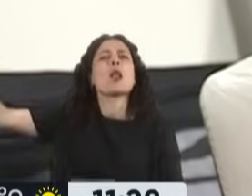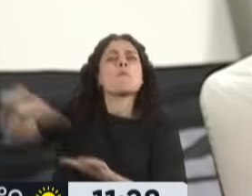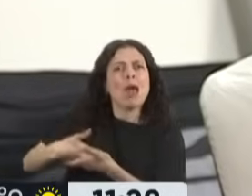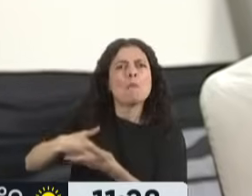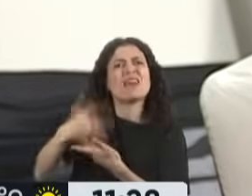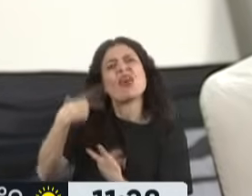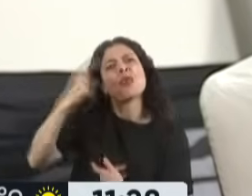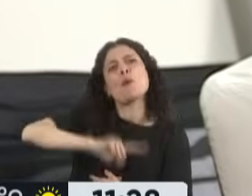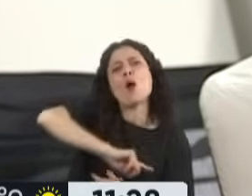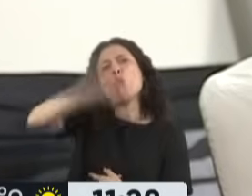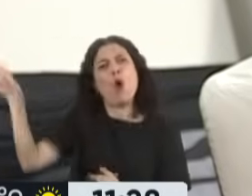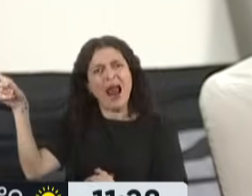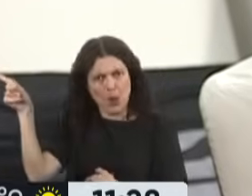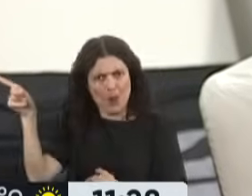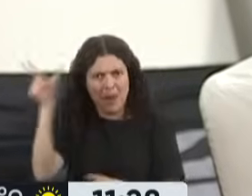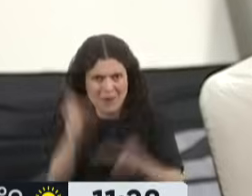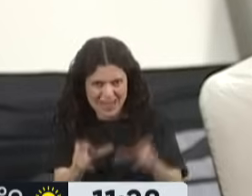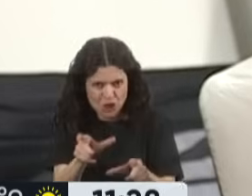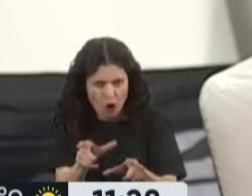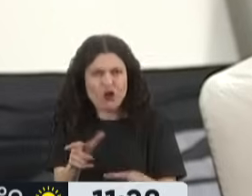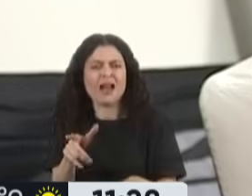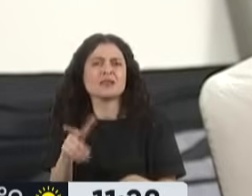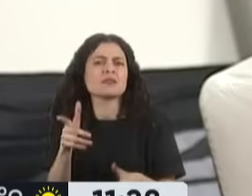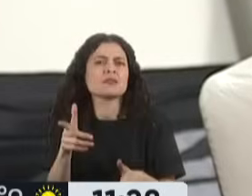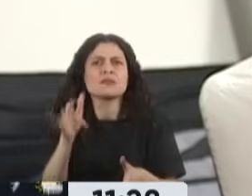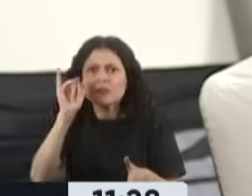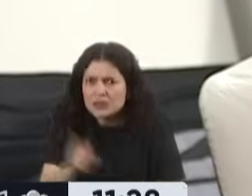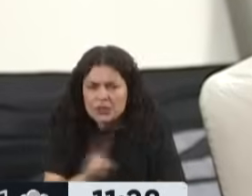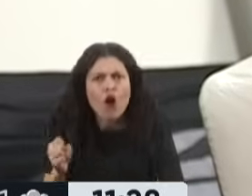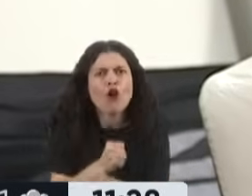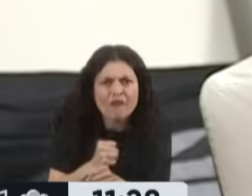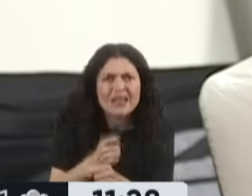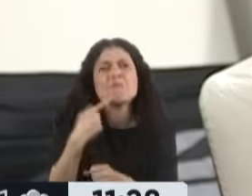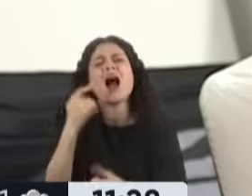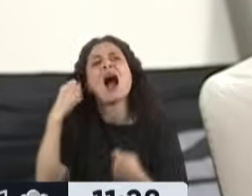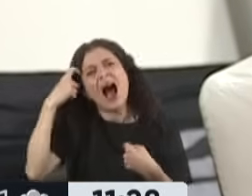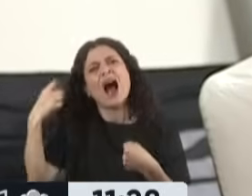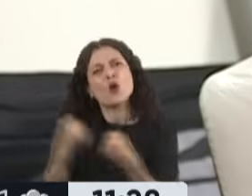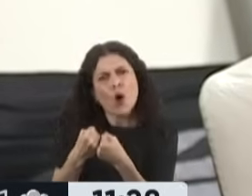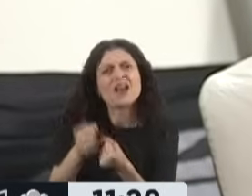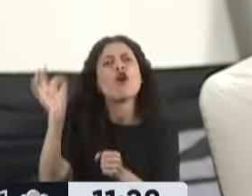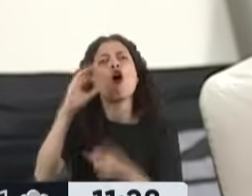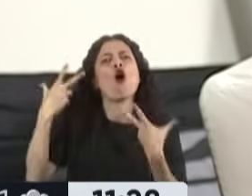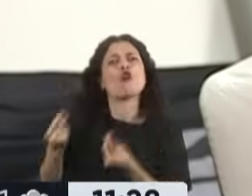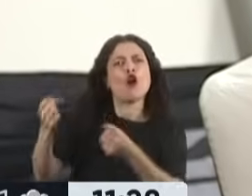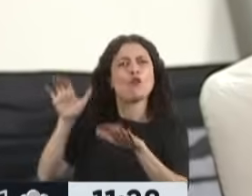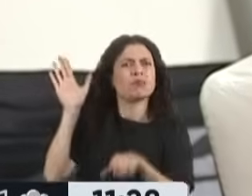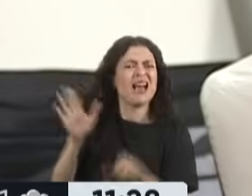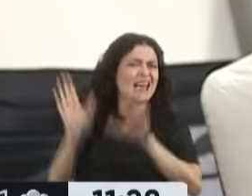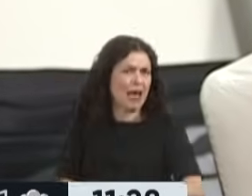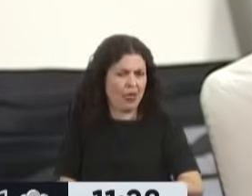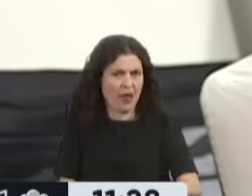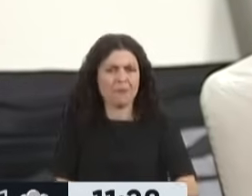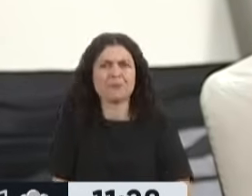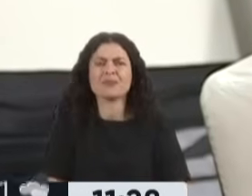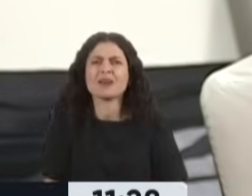esas personas o si hay más tendencia a conceder refugio a los que ya solicitaron al CONARE. Y por fin,